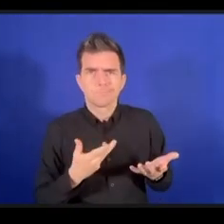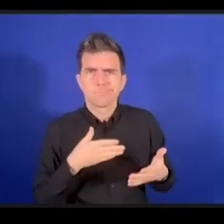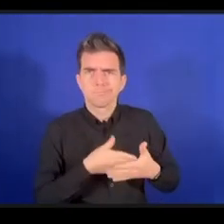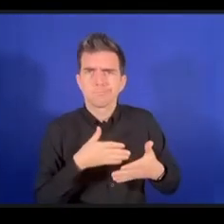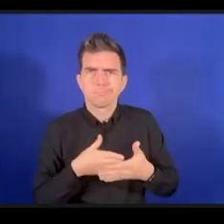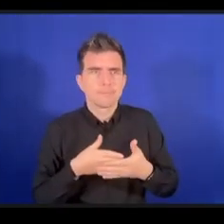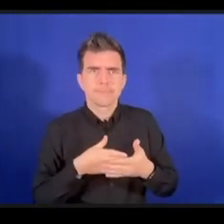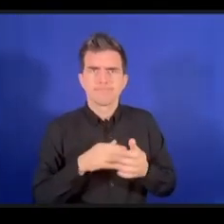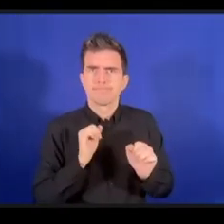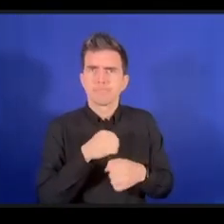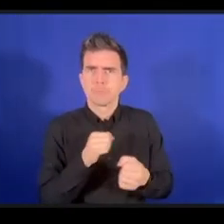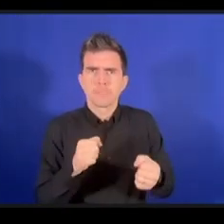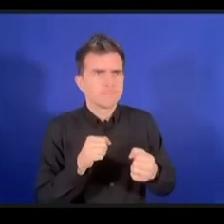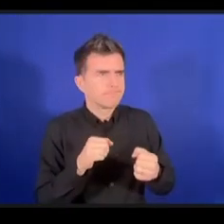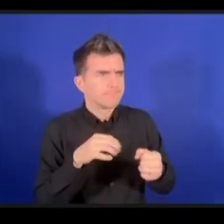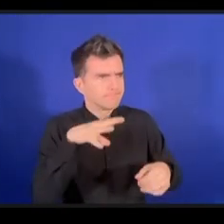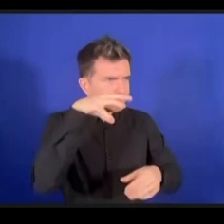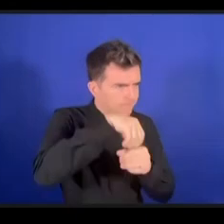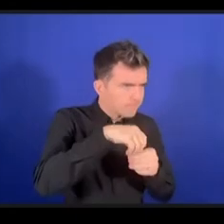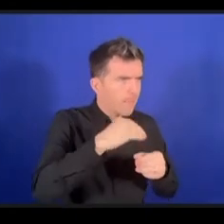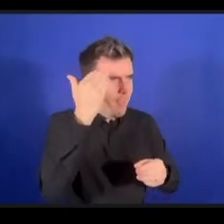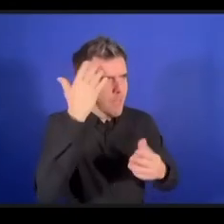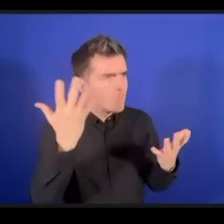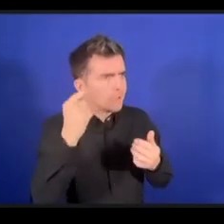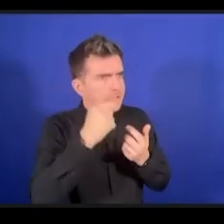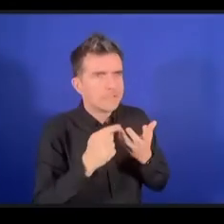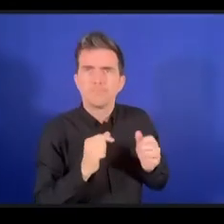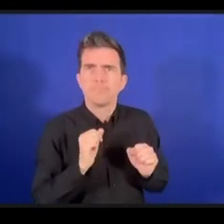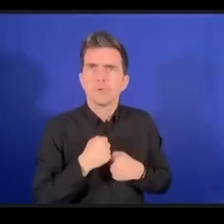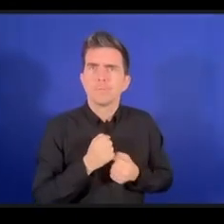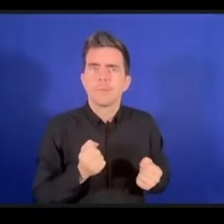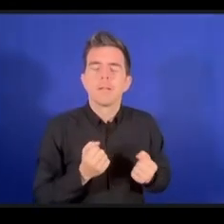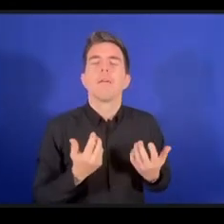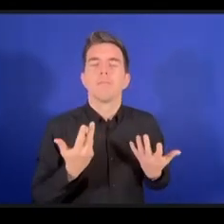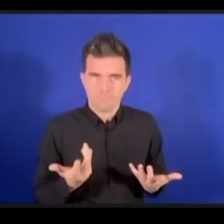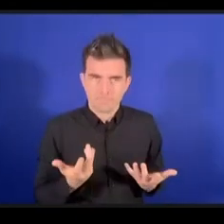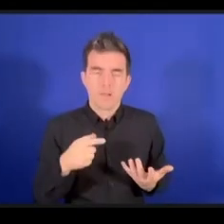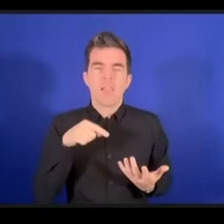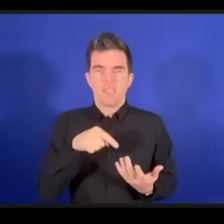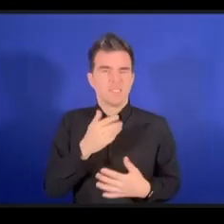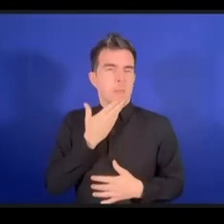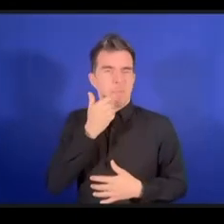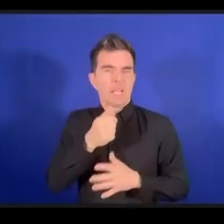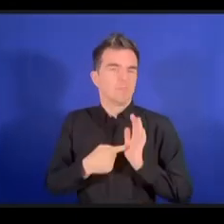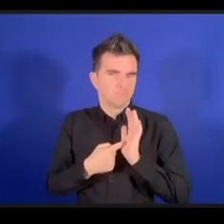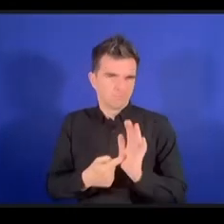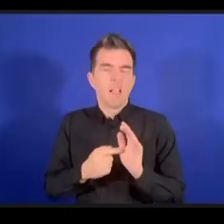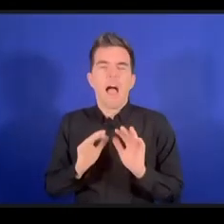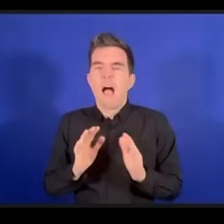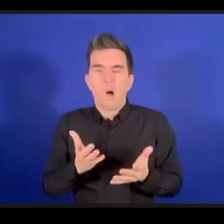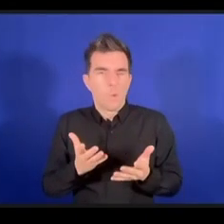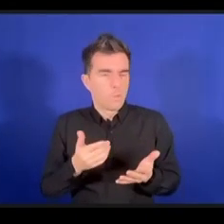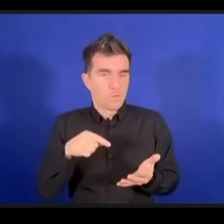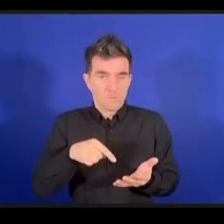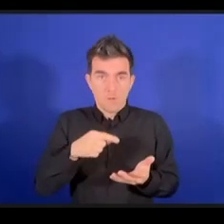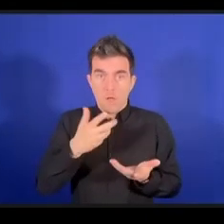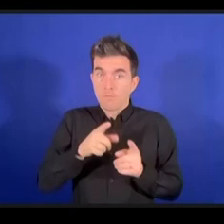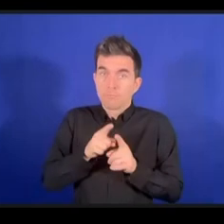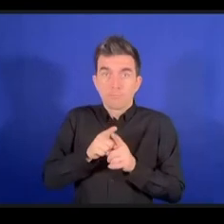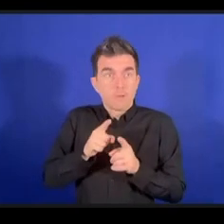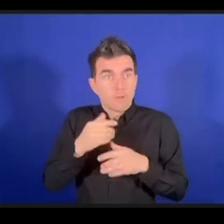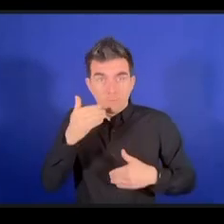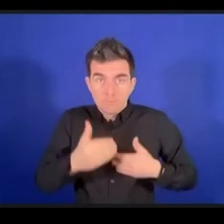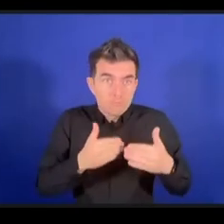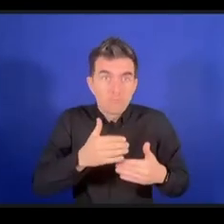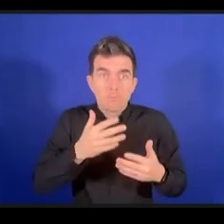acceder a ese tipo de contenidos y esto afectaría a la información que se situó en la